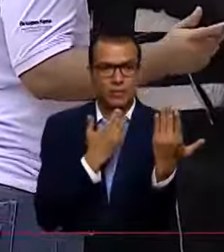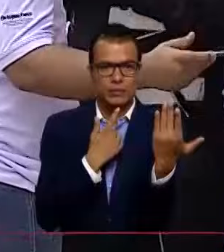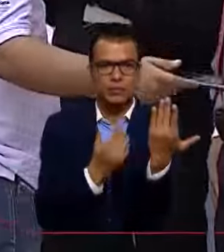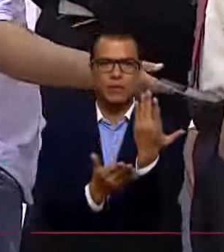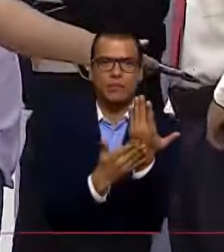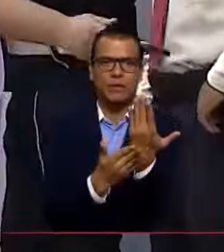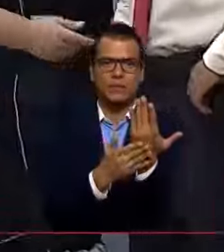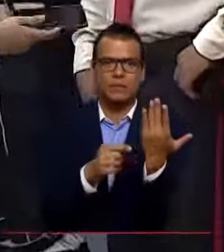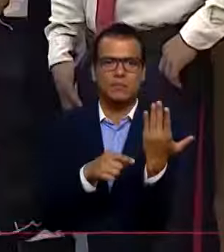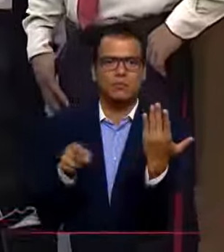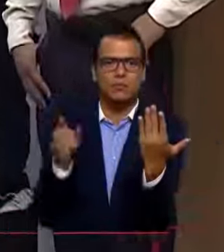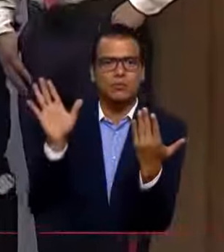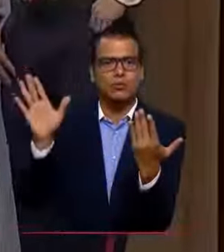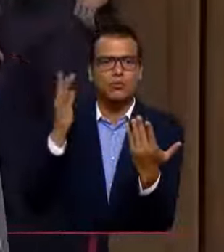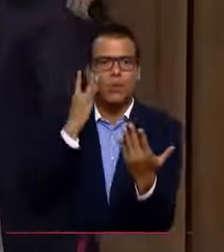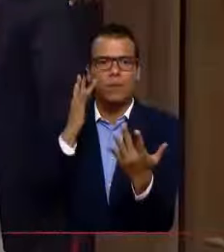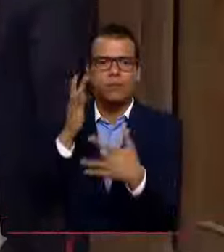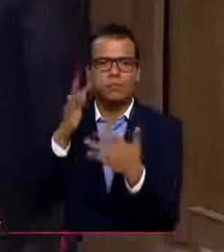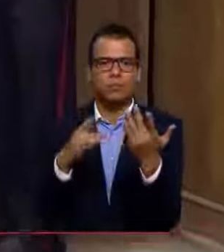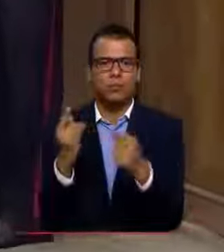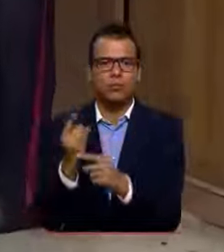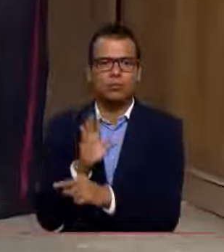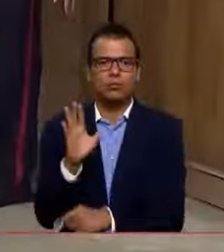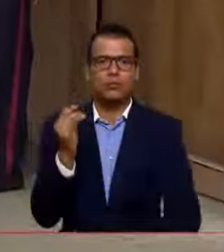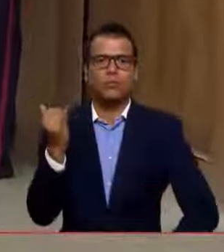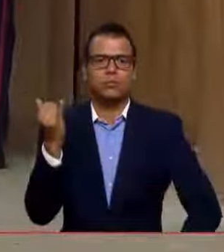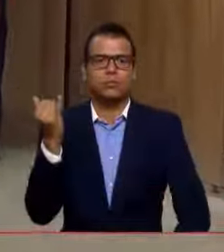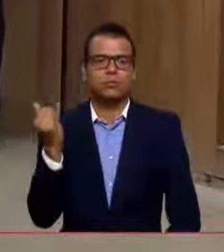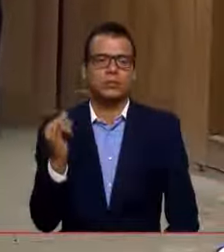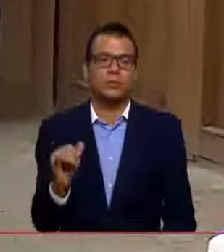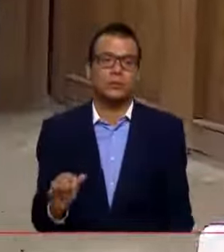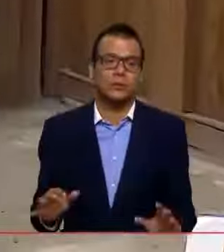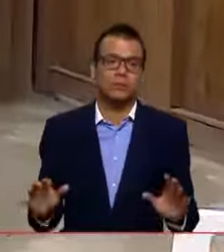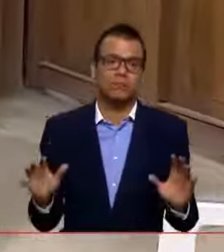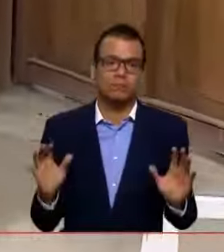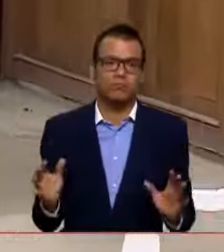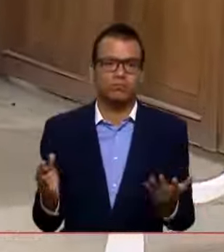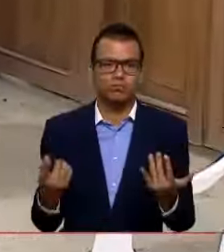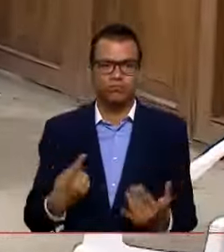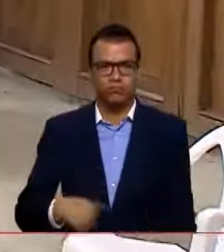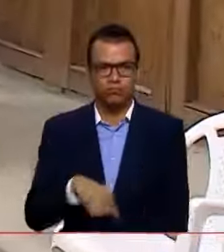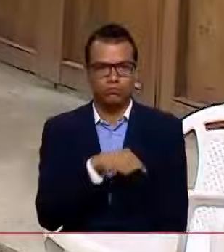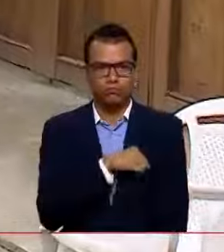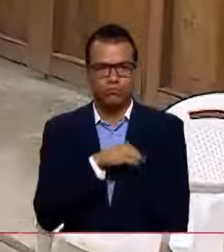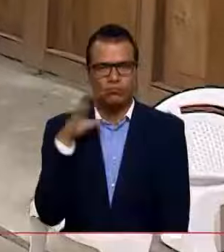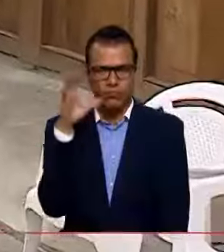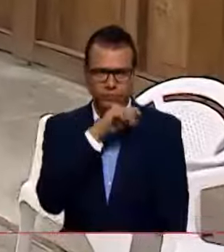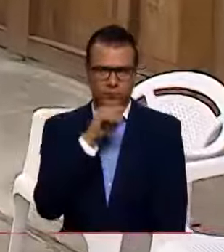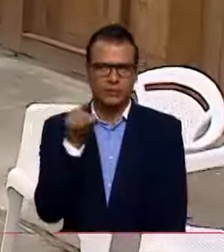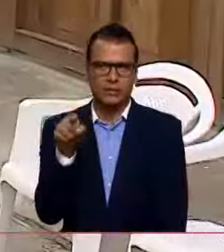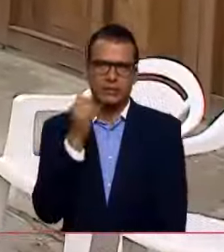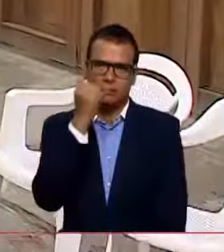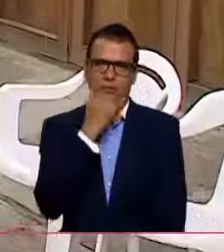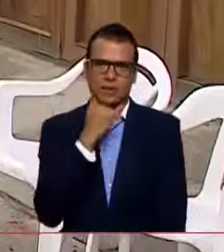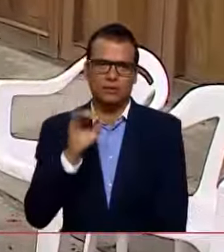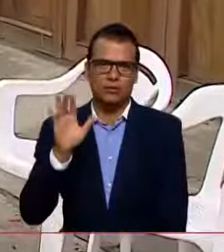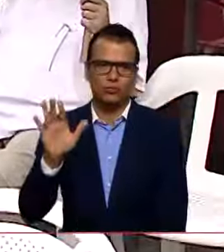otro tipo de uso el que establece la licencia de construcción. Entonces, pues aquí estamos en una flagrante